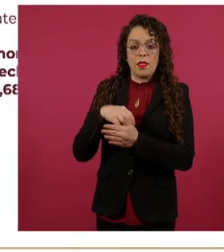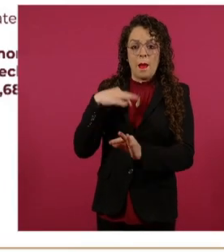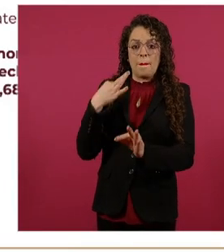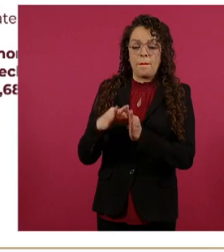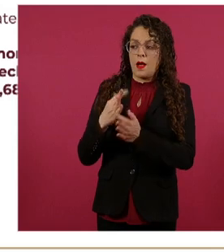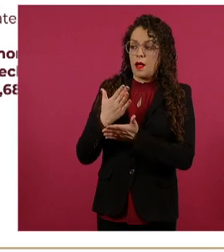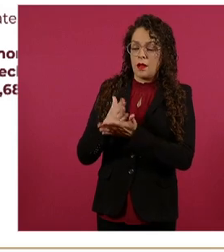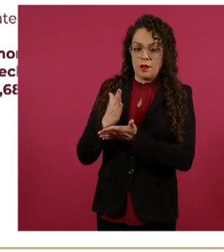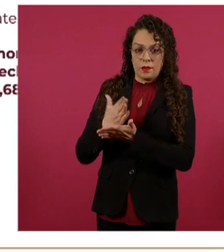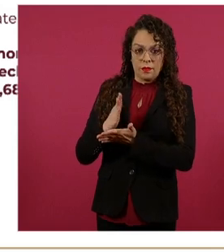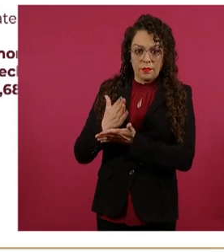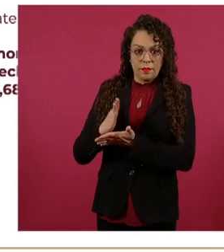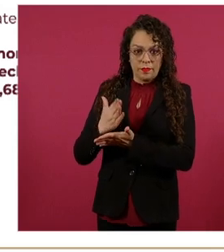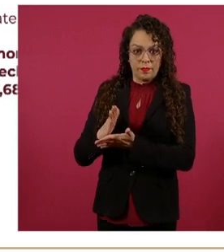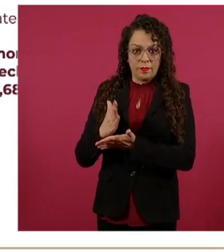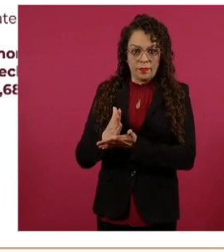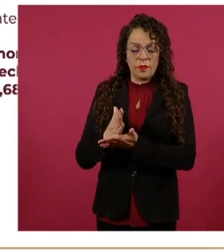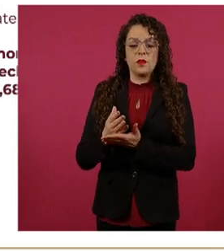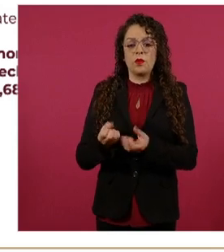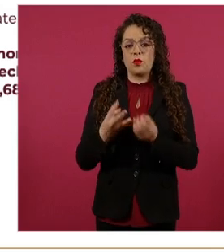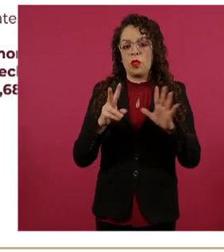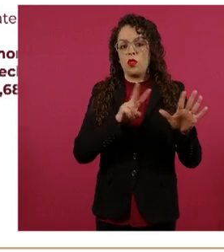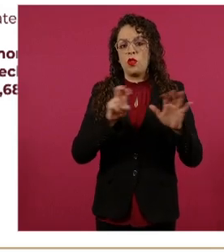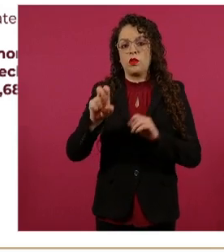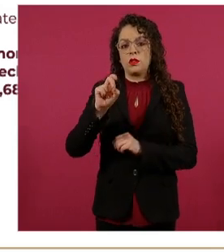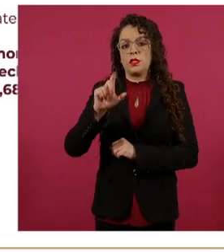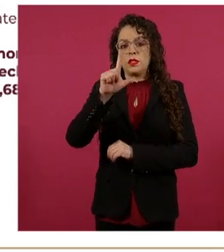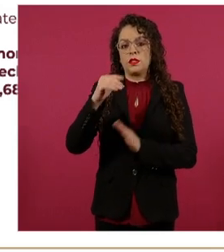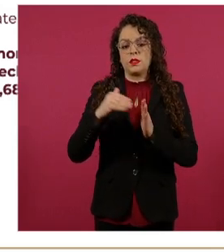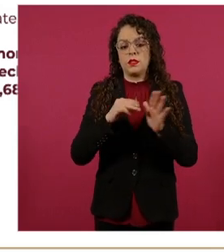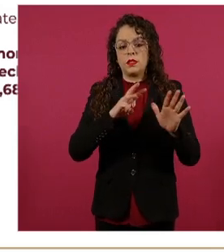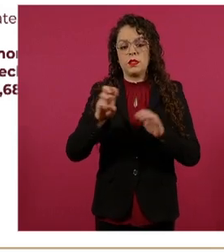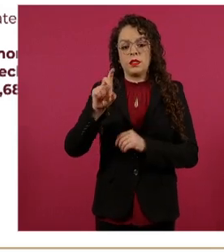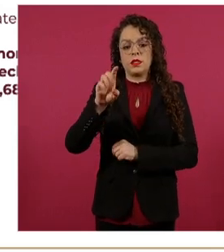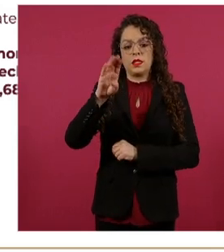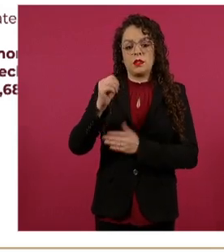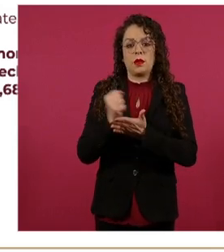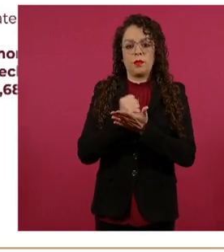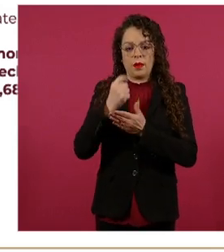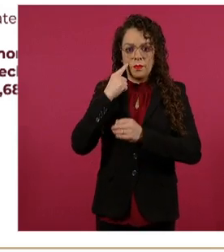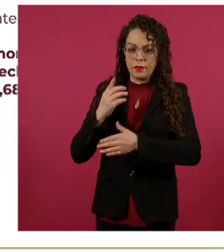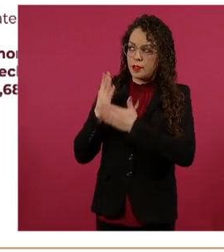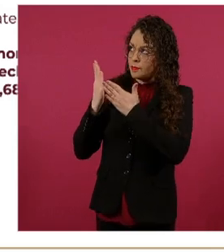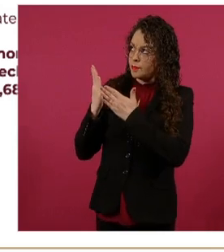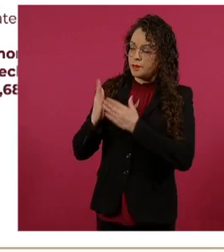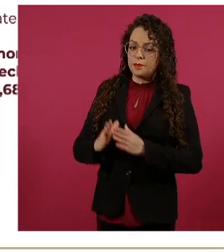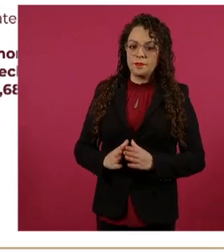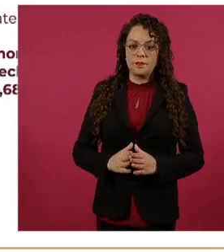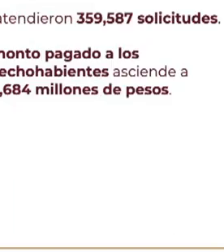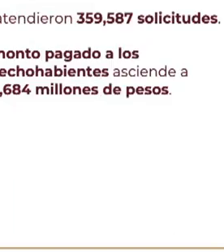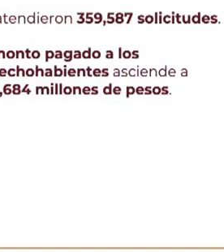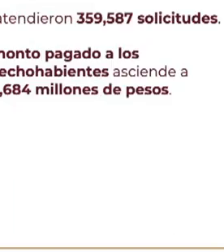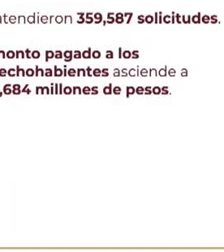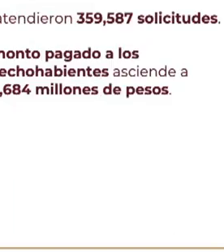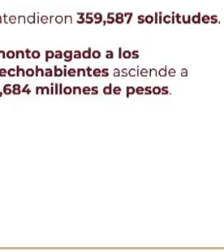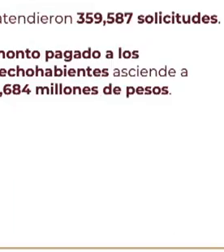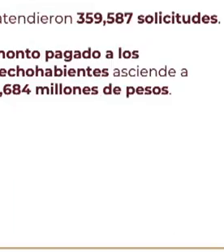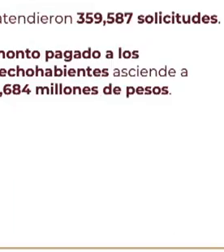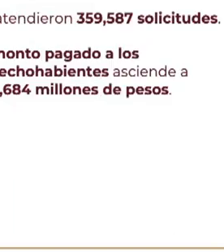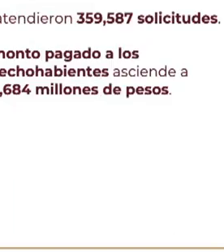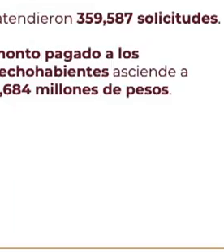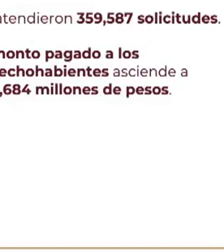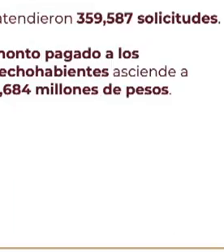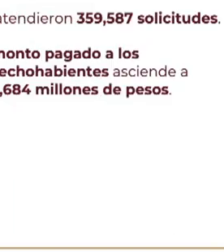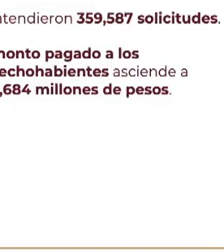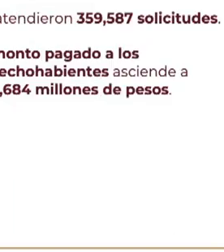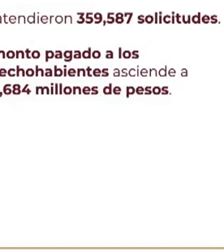esta administración, se han liquidado 237 mil 339 créditos con un promedio de 39 mil liquidaciones